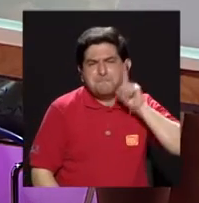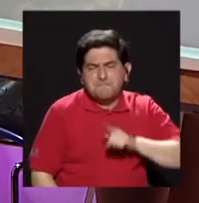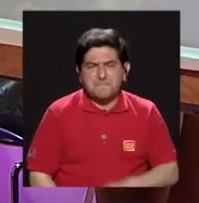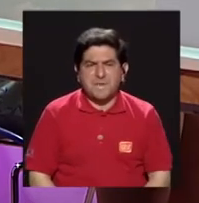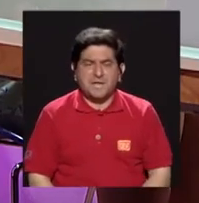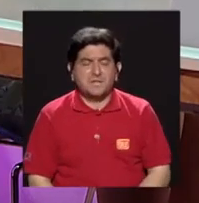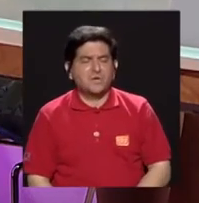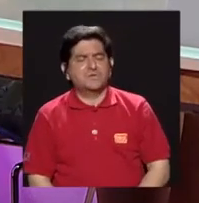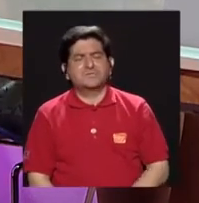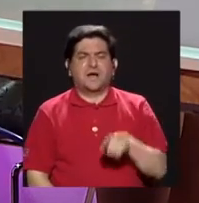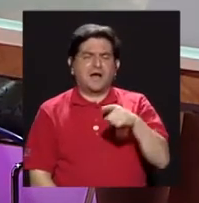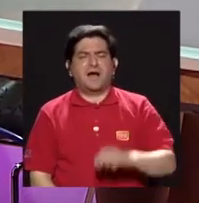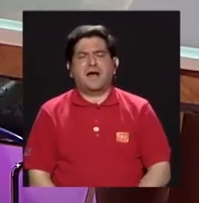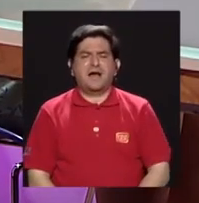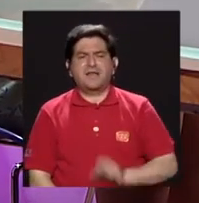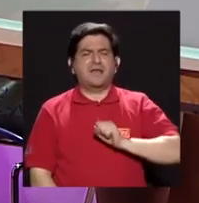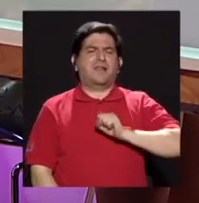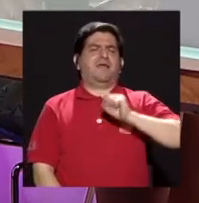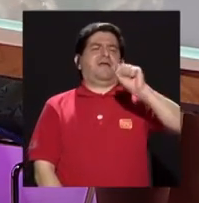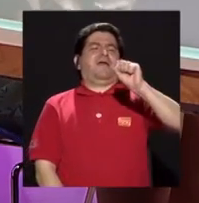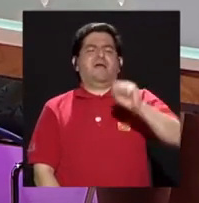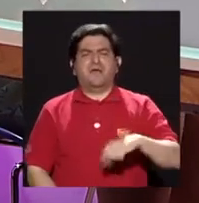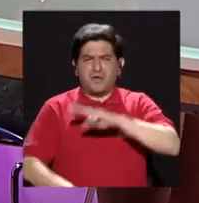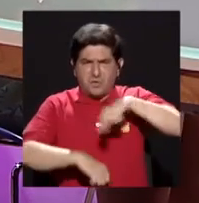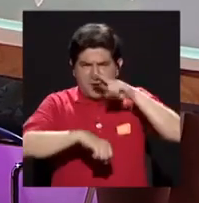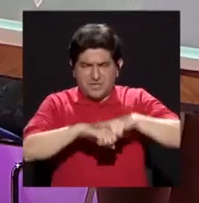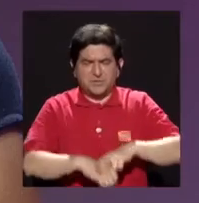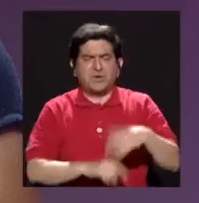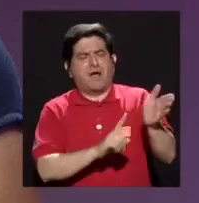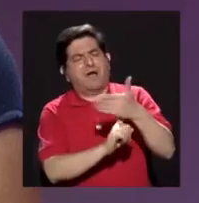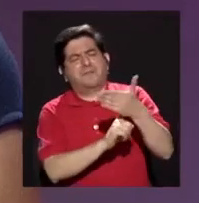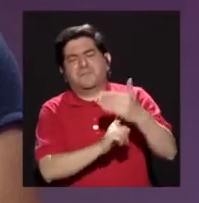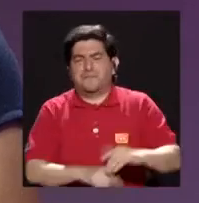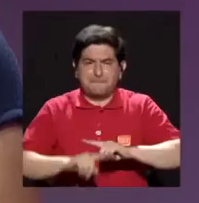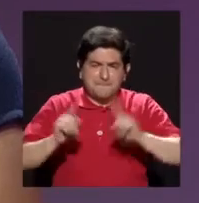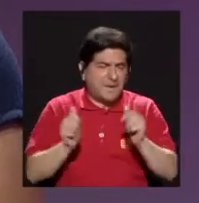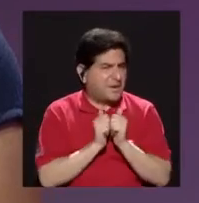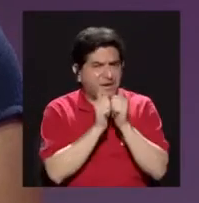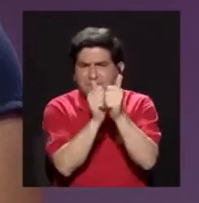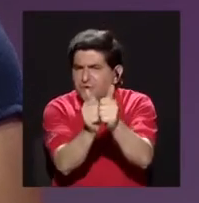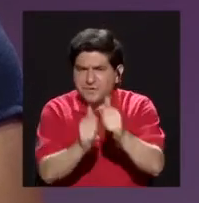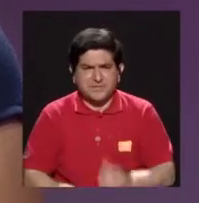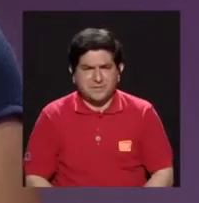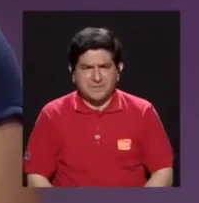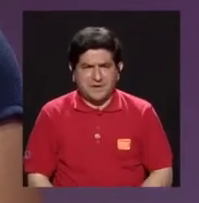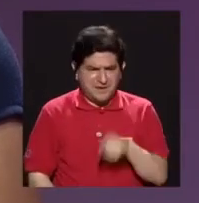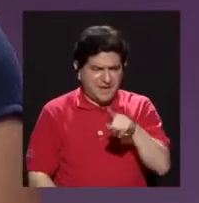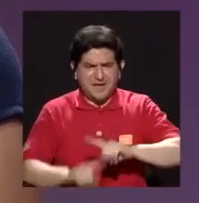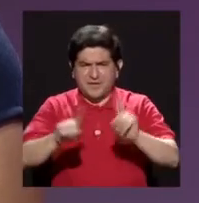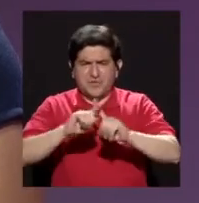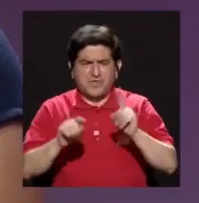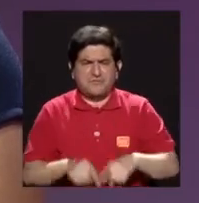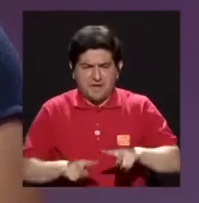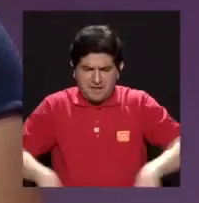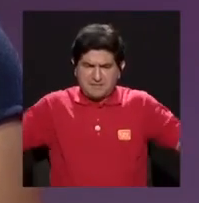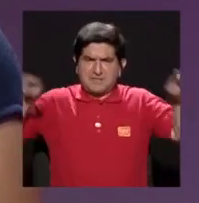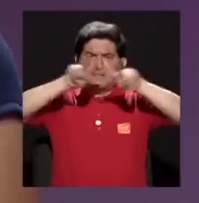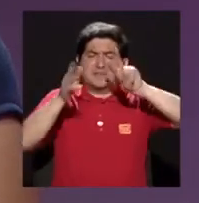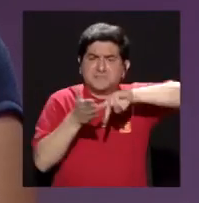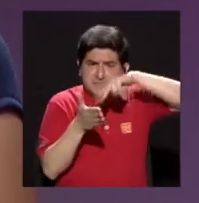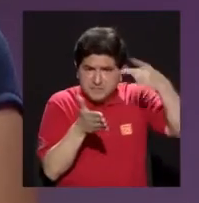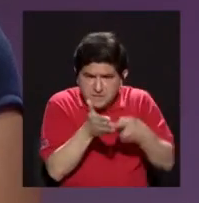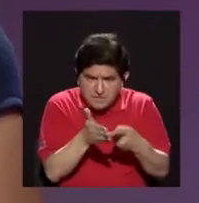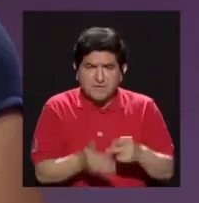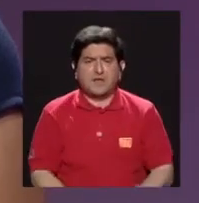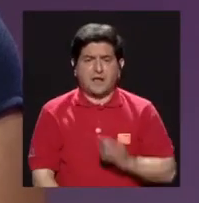el héroe nacional, desde la bandera, pero que no se acompaña de valores que realmente impliquen que